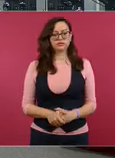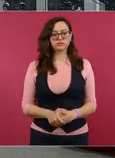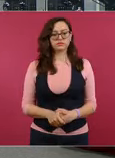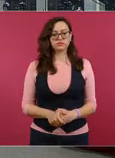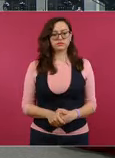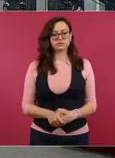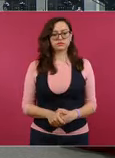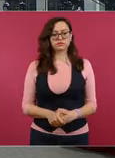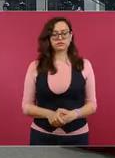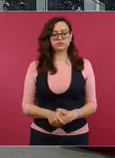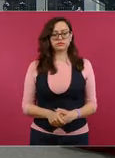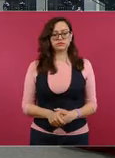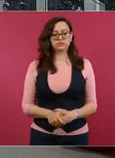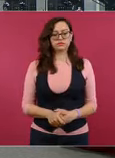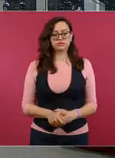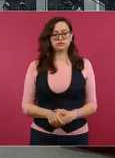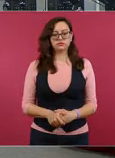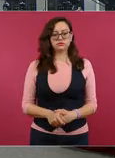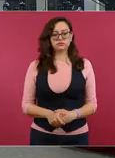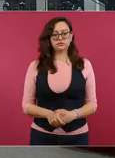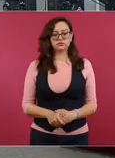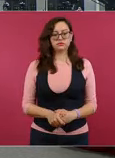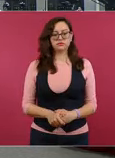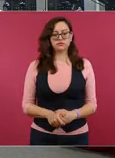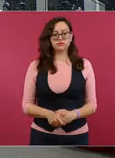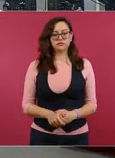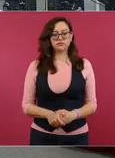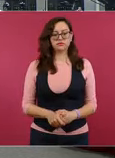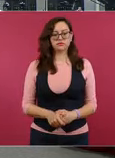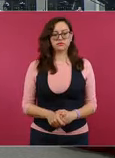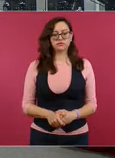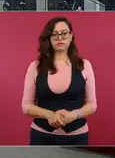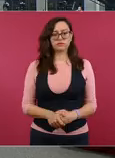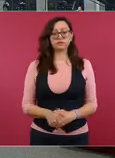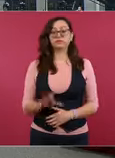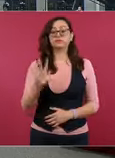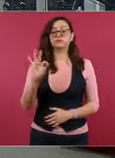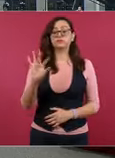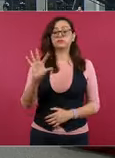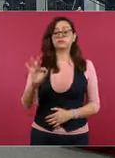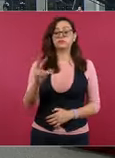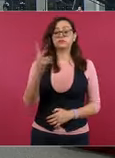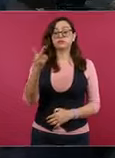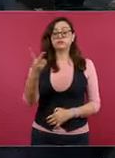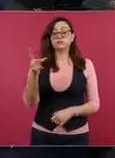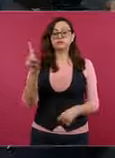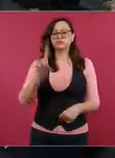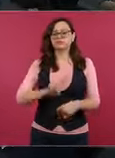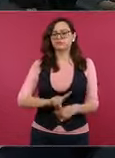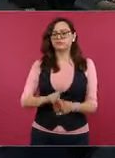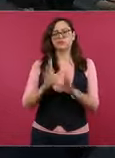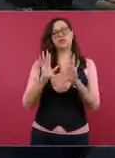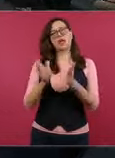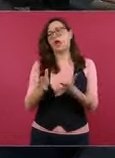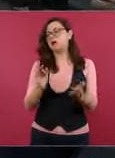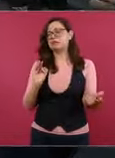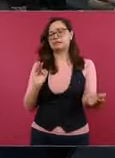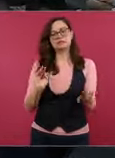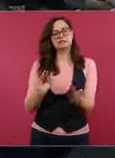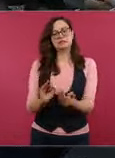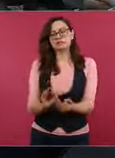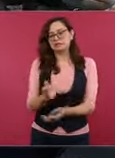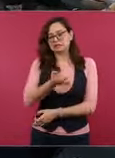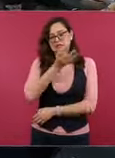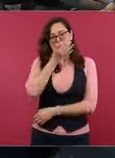como 40 días. Como 40 días, 42 días. 42 días. Ya.